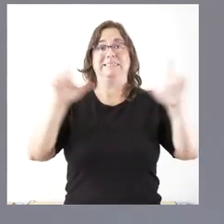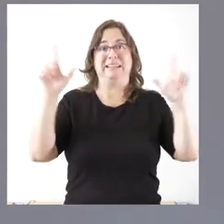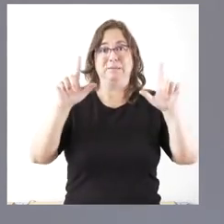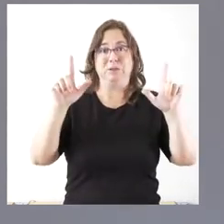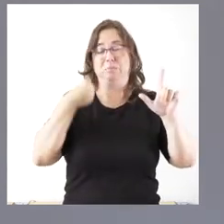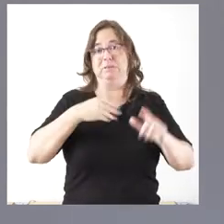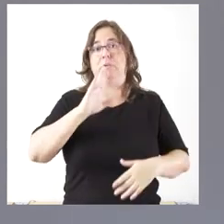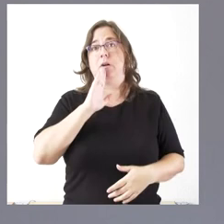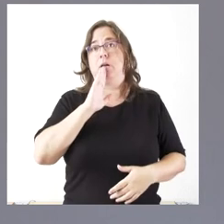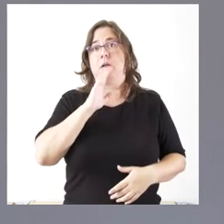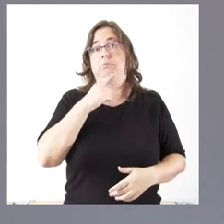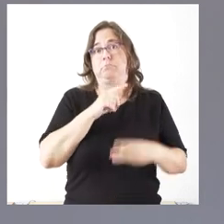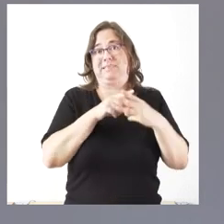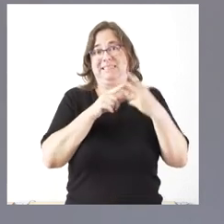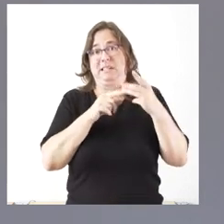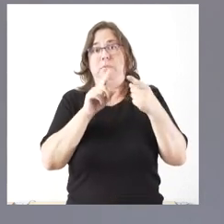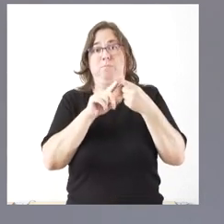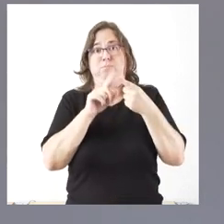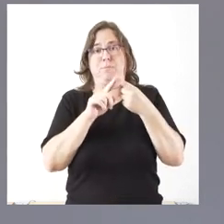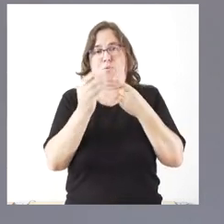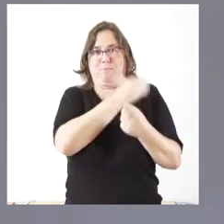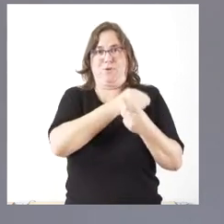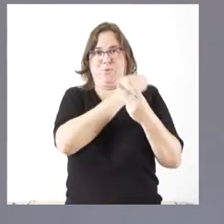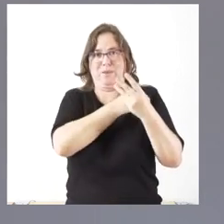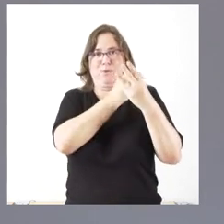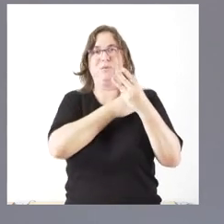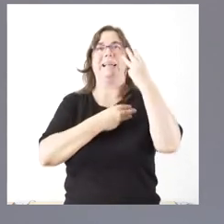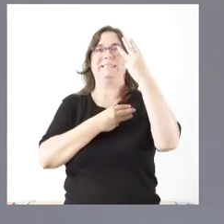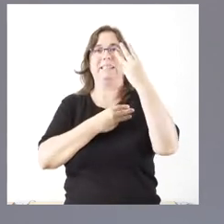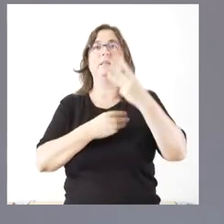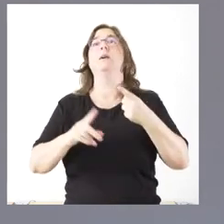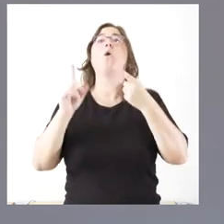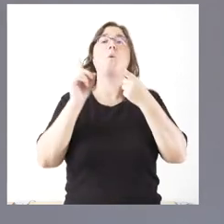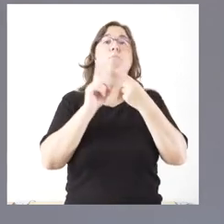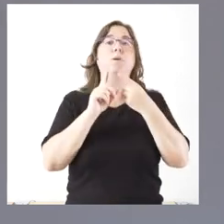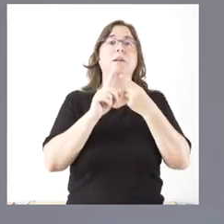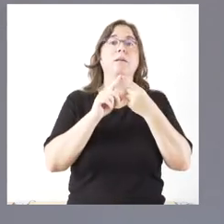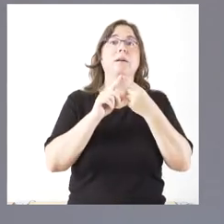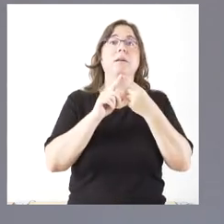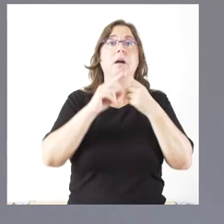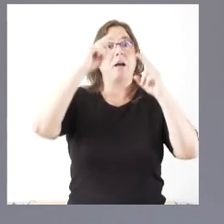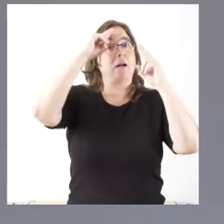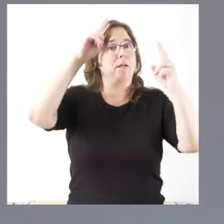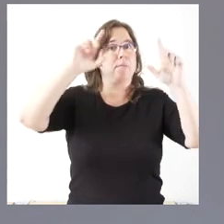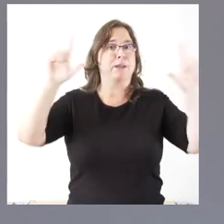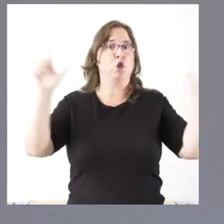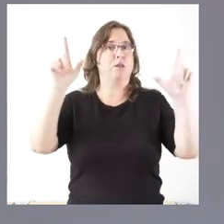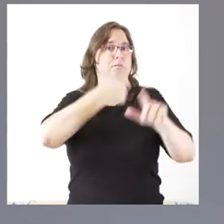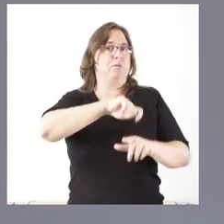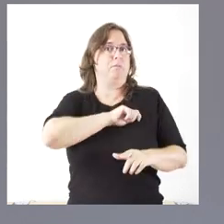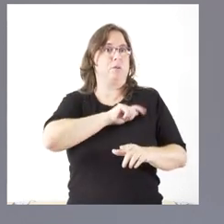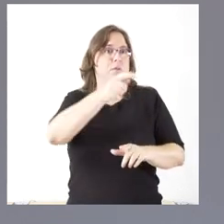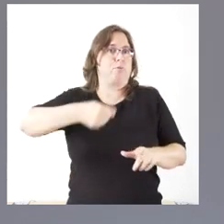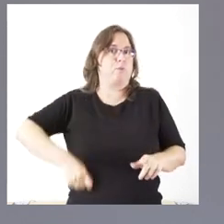me plantea, pues diré tres cosas en relación con las preguntas que usted me formula, ¿no? Que son tres. En primer lugar, que respetamos a Televisión Española y a sus